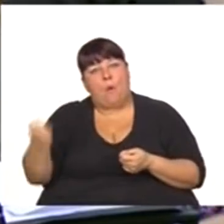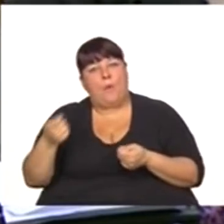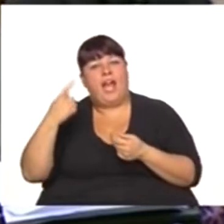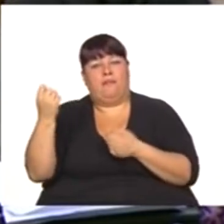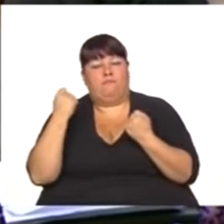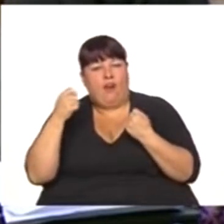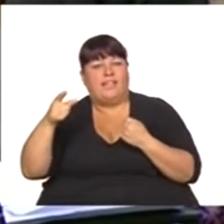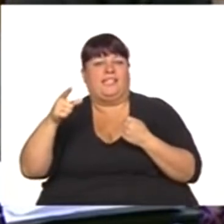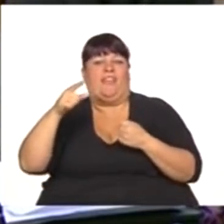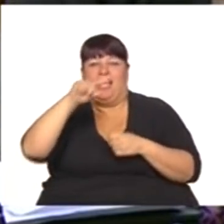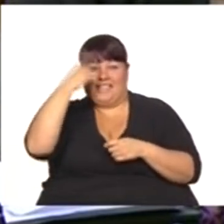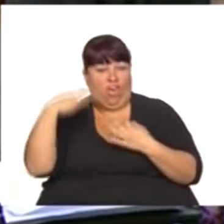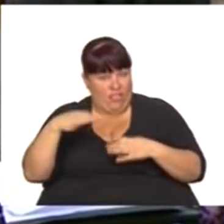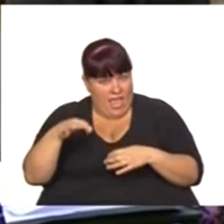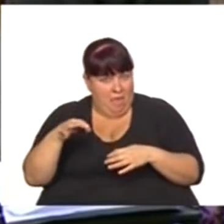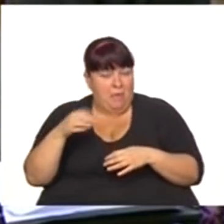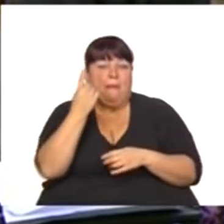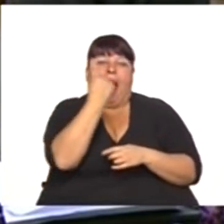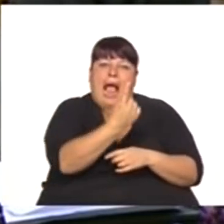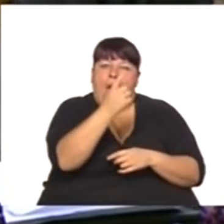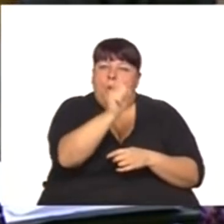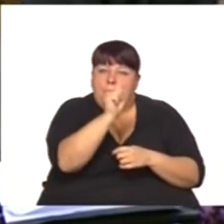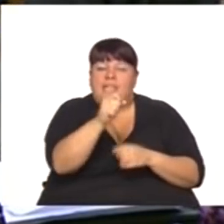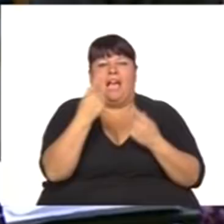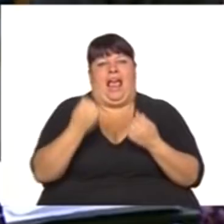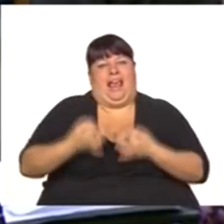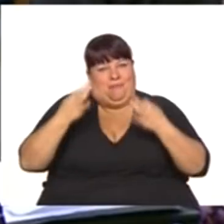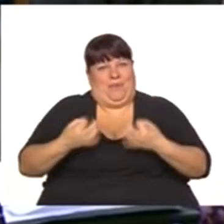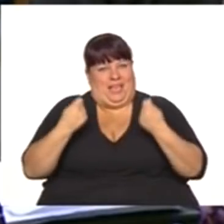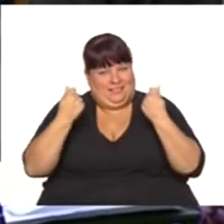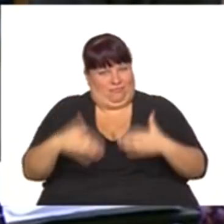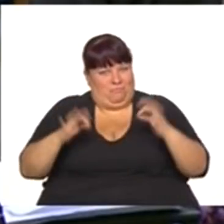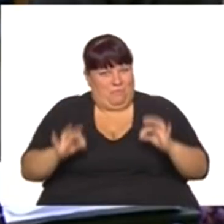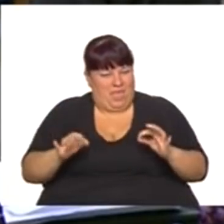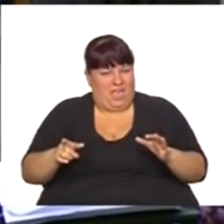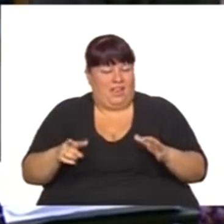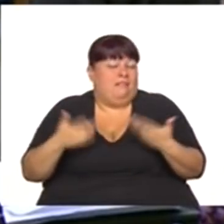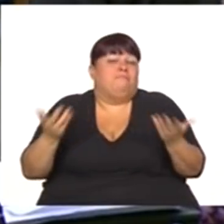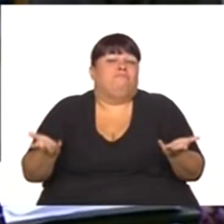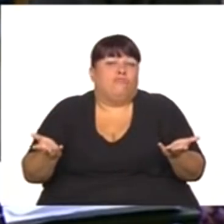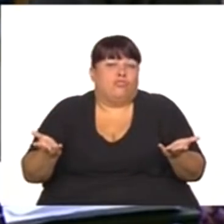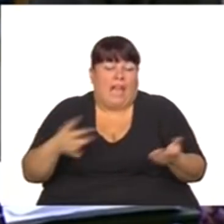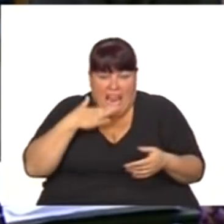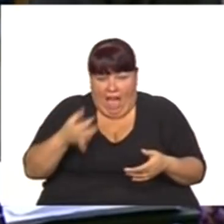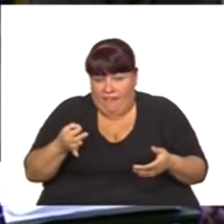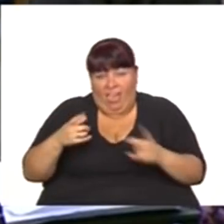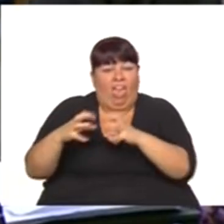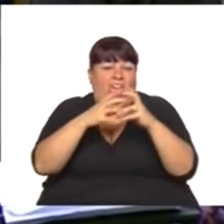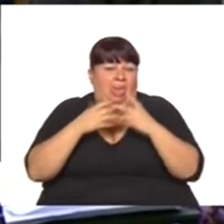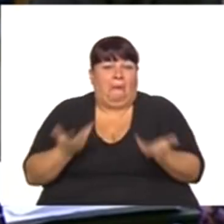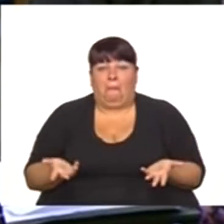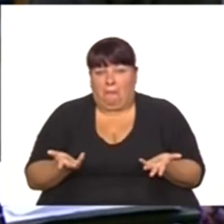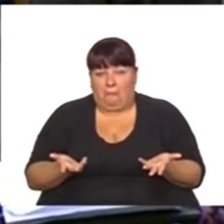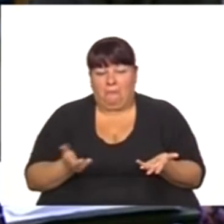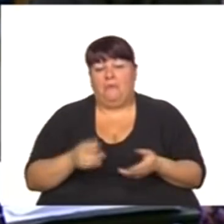la potencia del Estado que debería tener para que cada peso rinda lo que debe rendir, entonces la verdad que estamos discutiendo